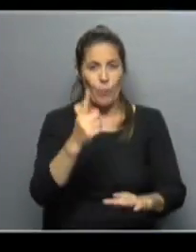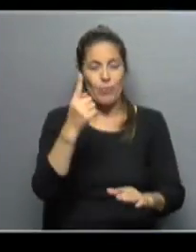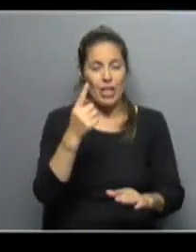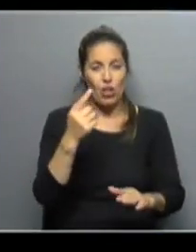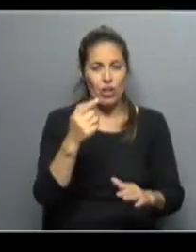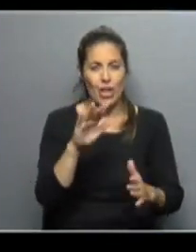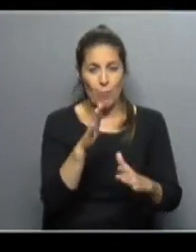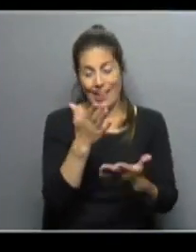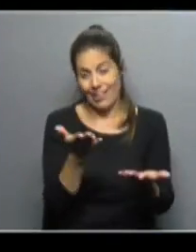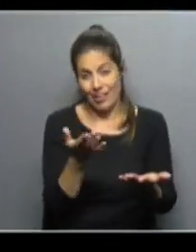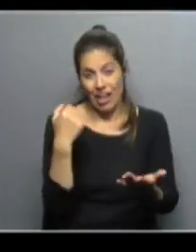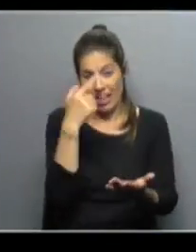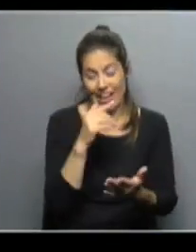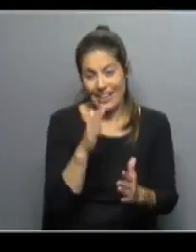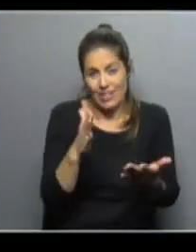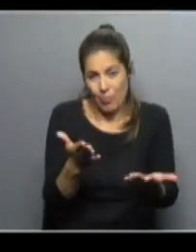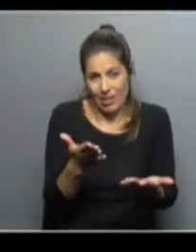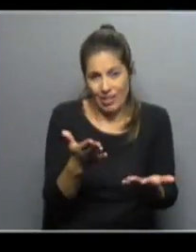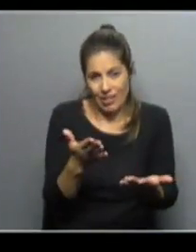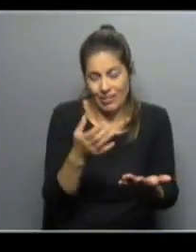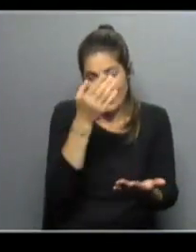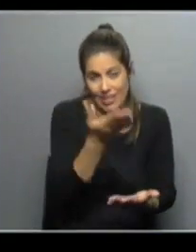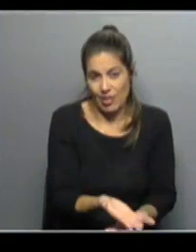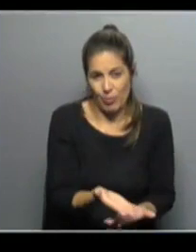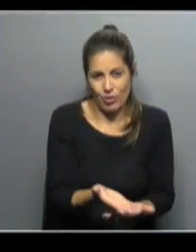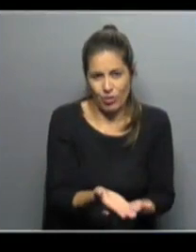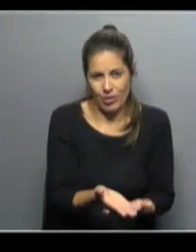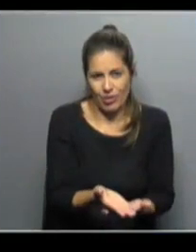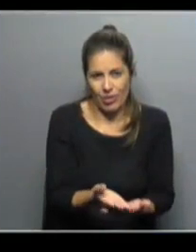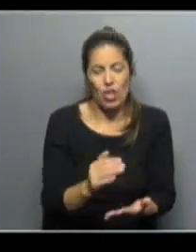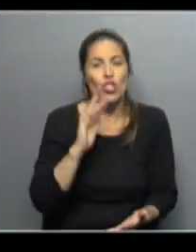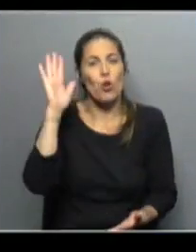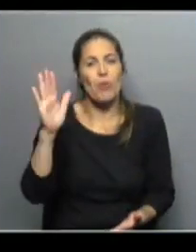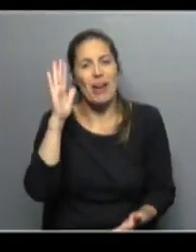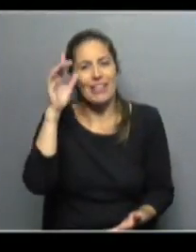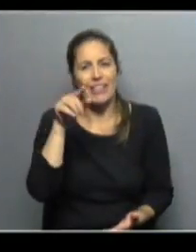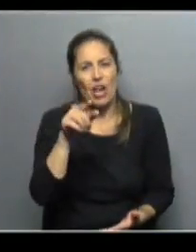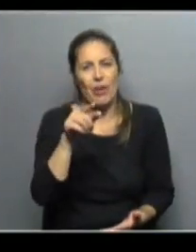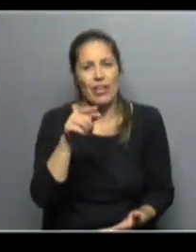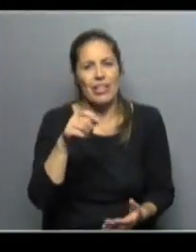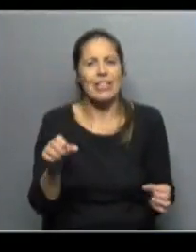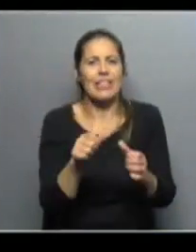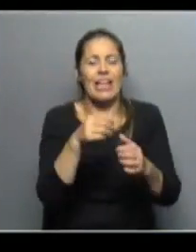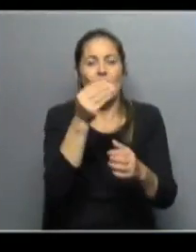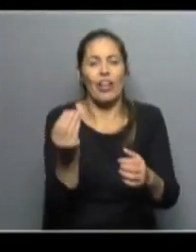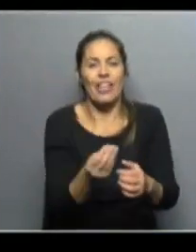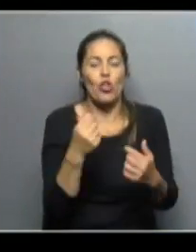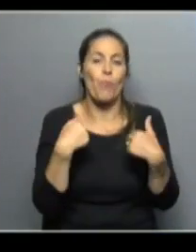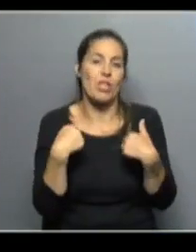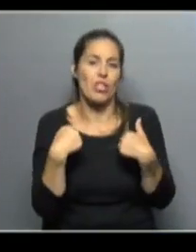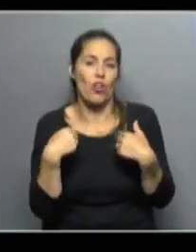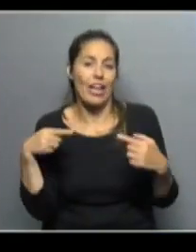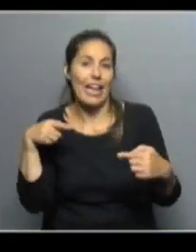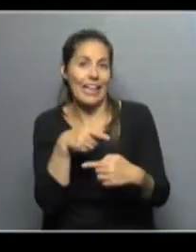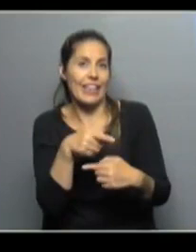parecido, ¿viste? Tiene que ser esa persona, ¿no? Yo me imaginaba, si alguien hace un retrato mío y entra un pariente